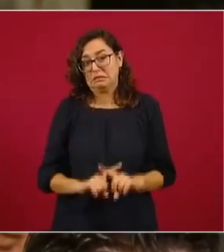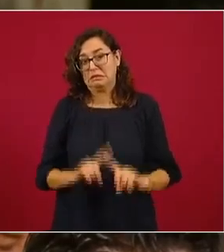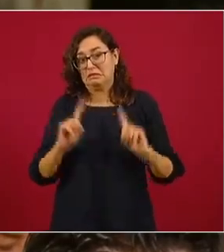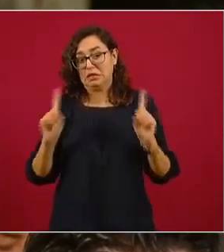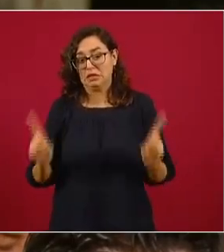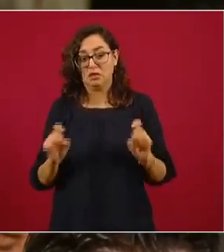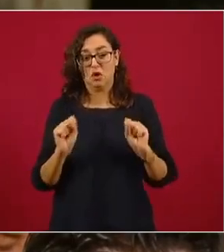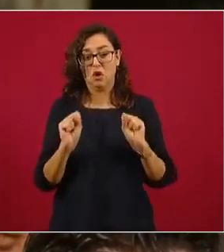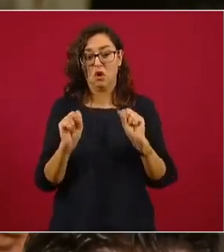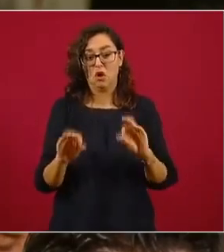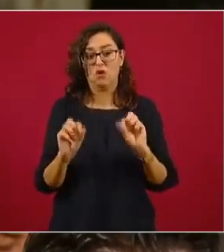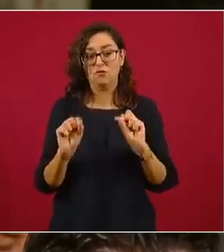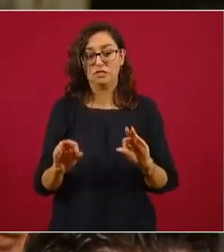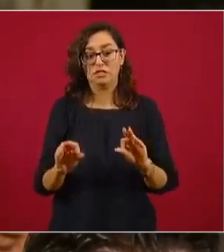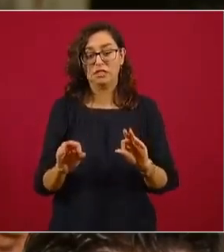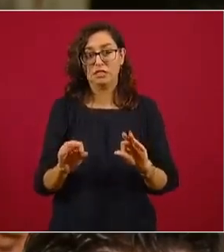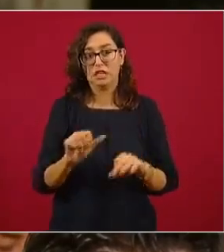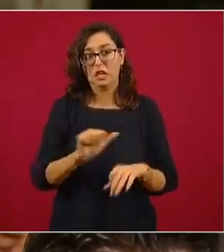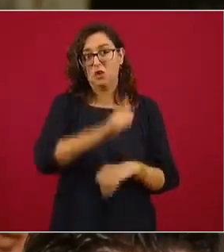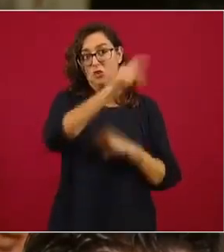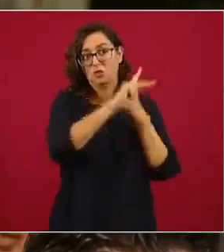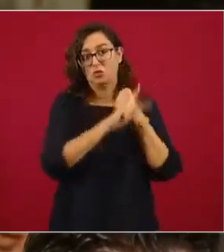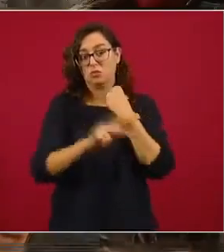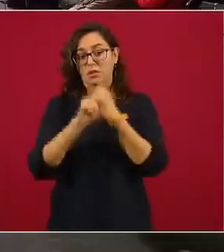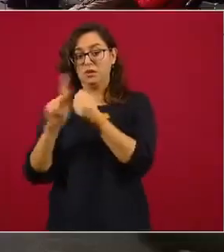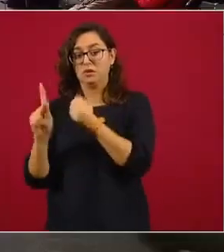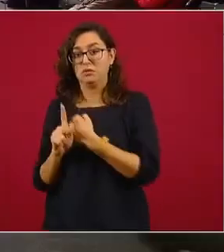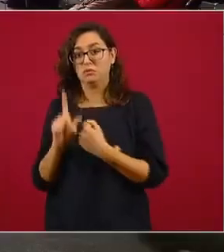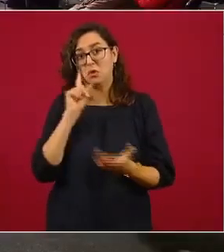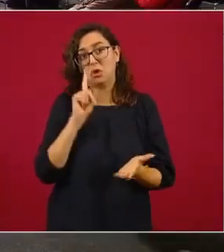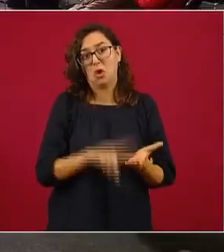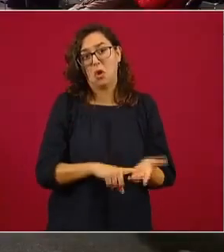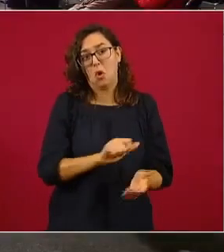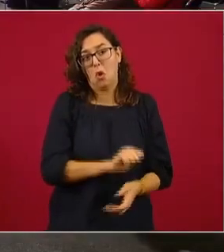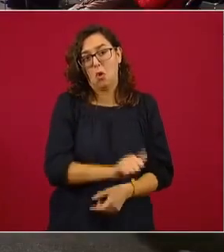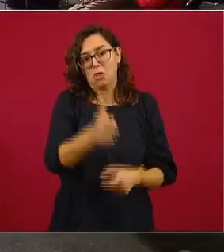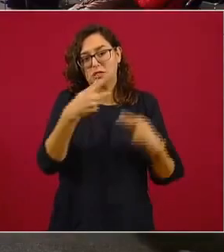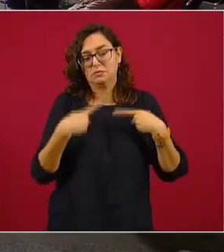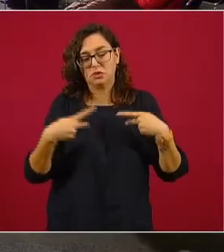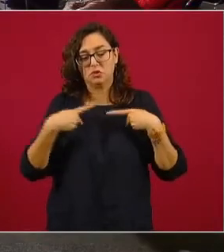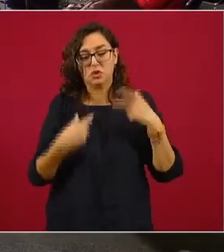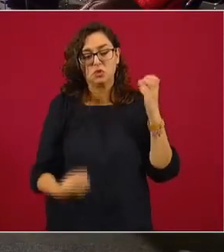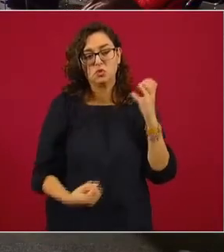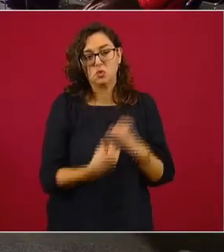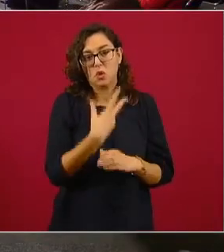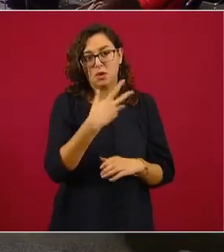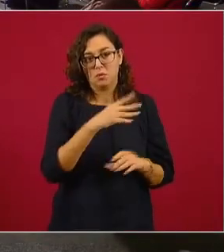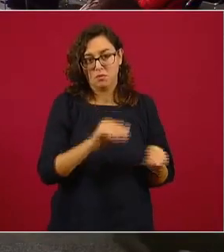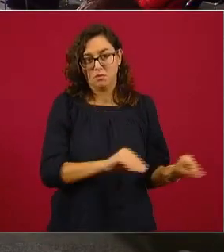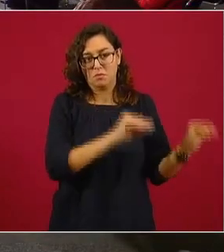en ellas a una nueva casta de mexicanos. No sé si… Muy bien, pues vamos a seguir